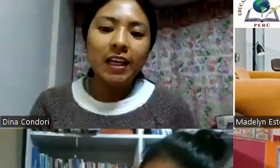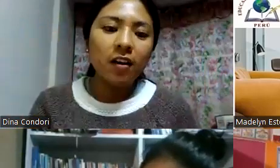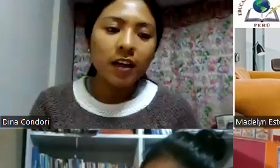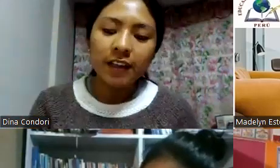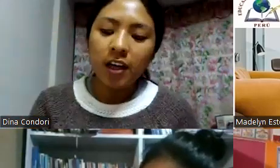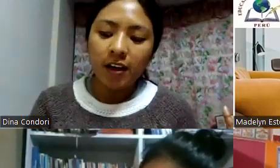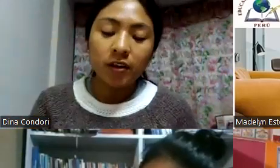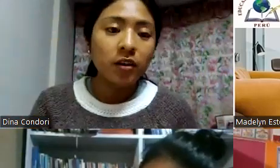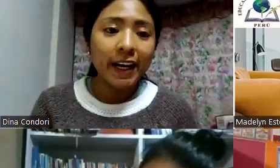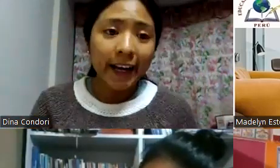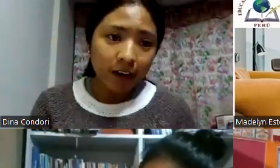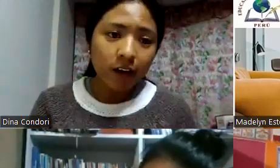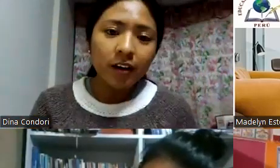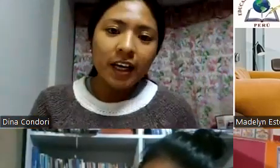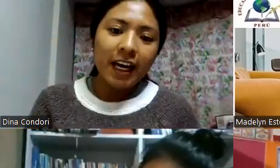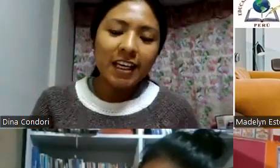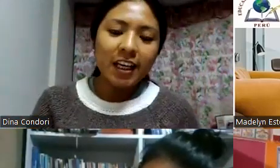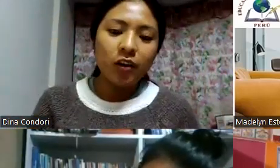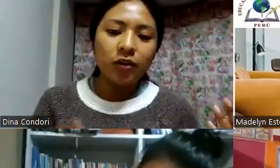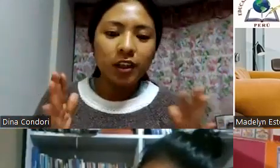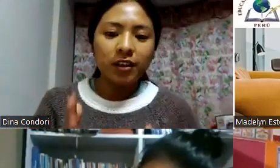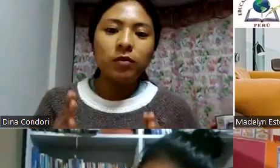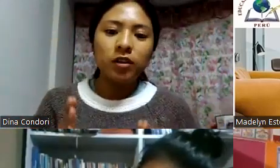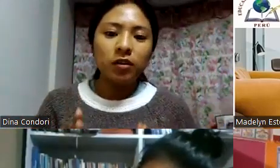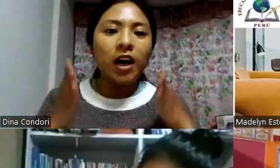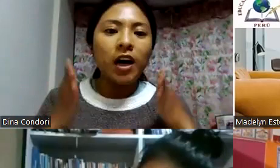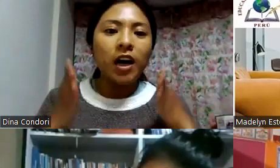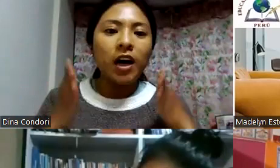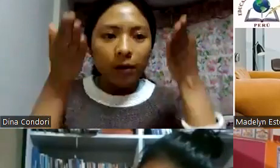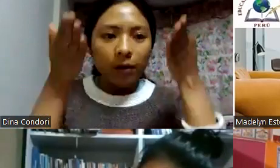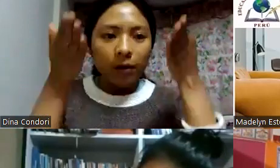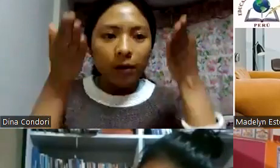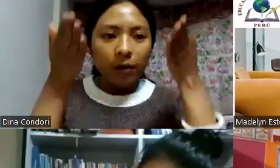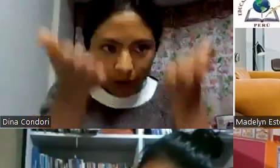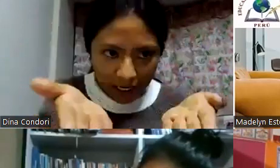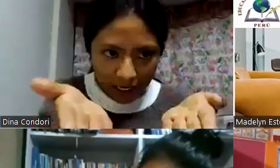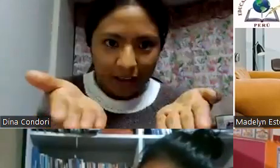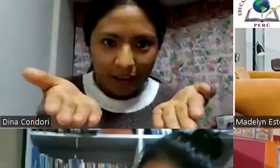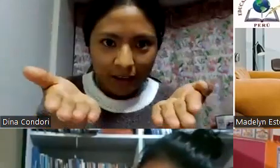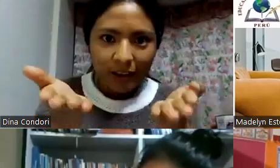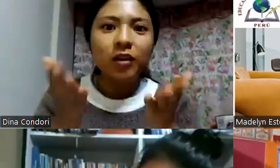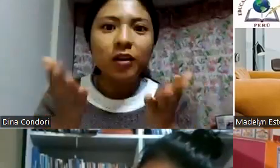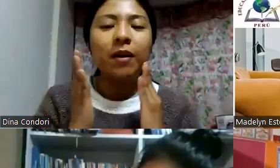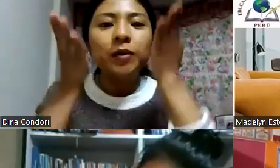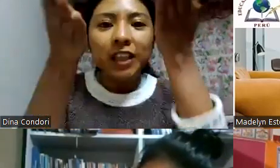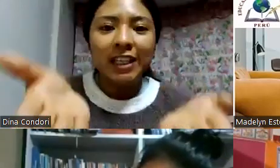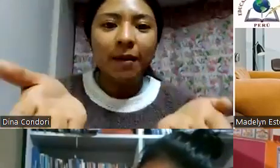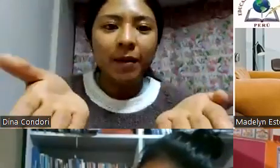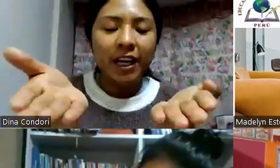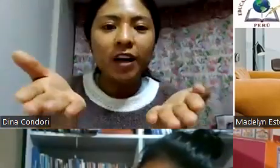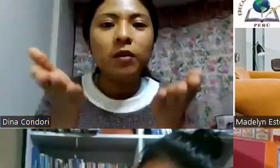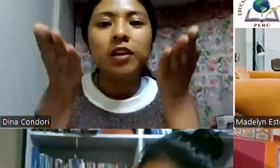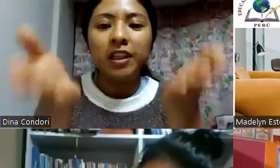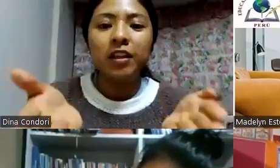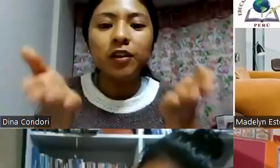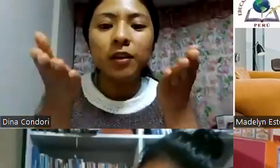en el caso de la señora Keiko, ella dijo, ¿no?, que estamos yendo a usted, ¿no?, y apunta hacia la